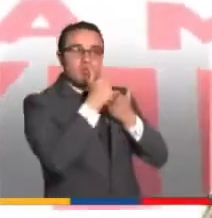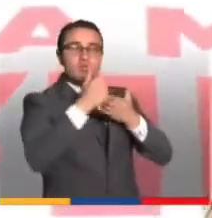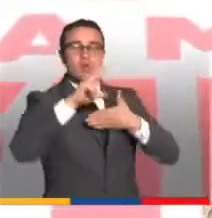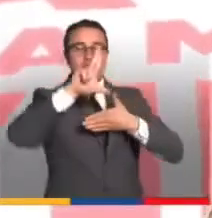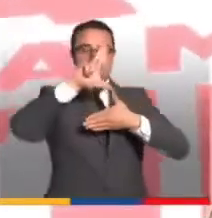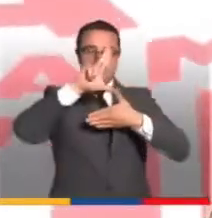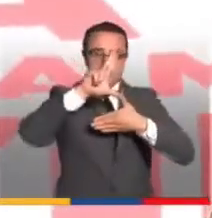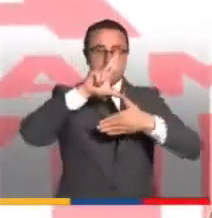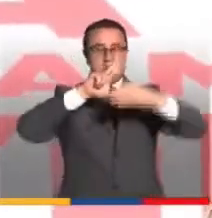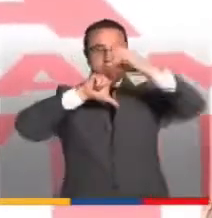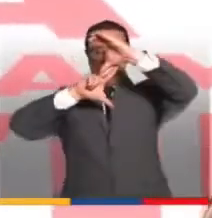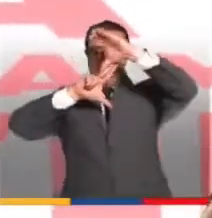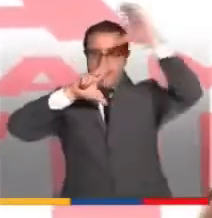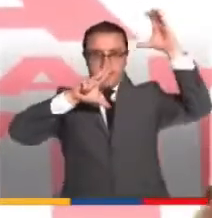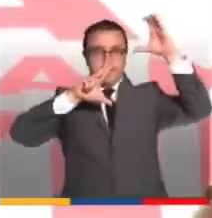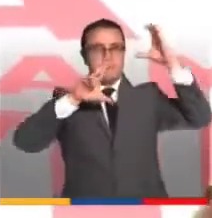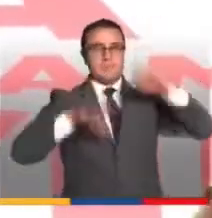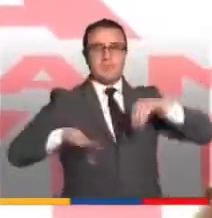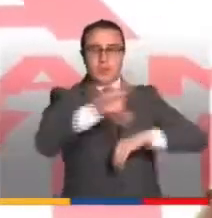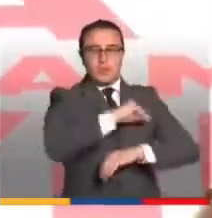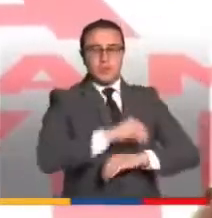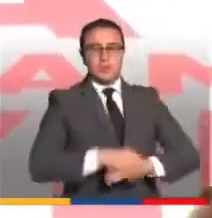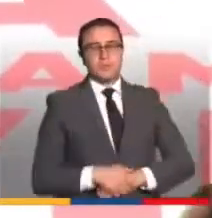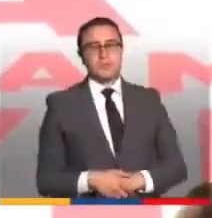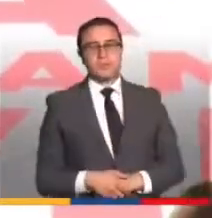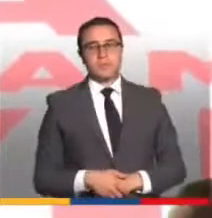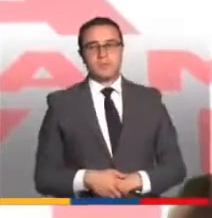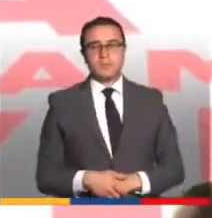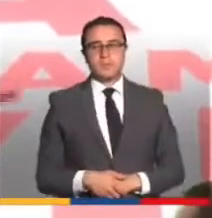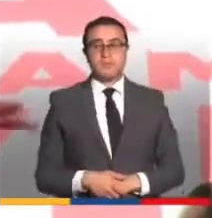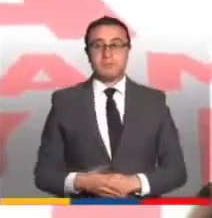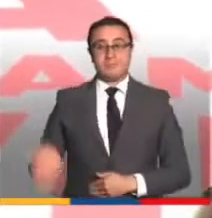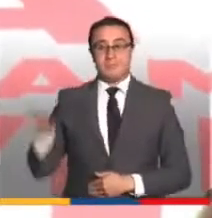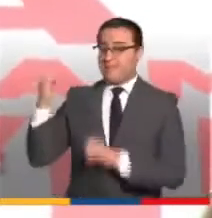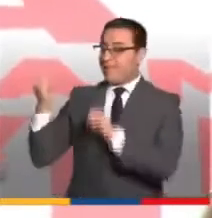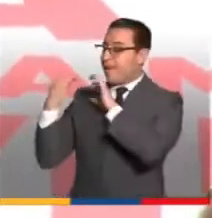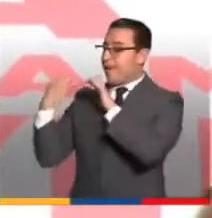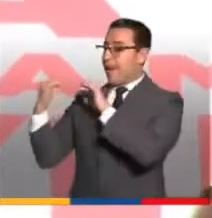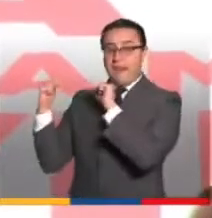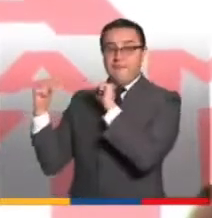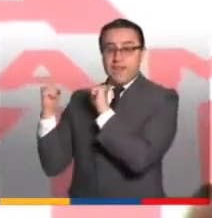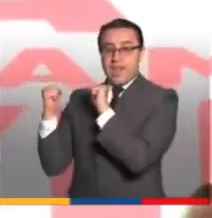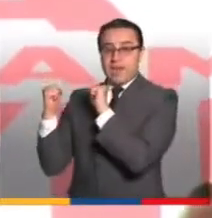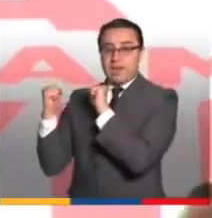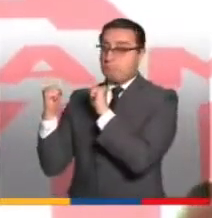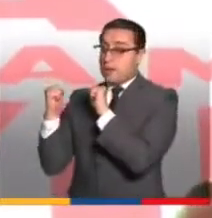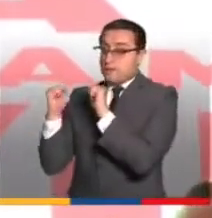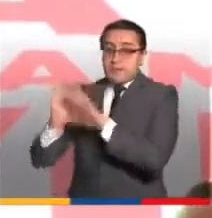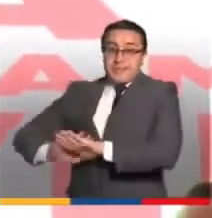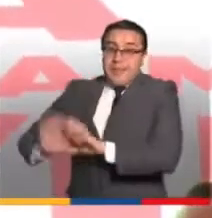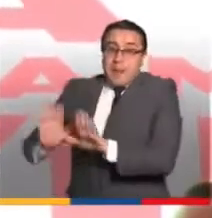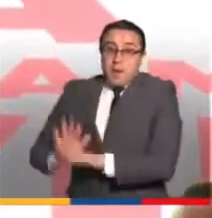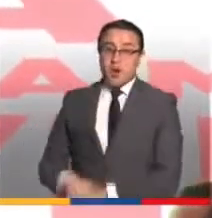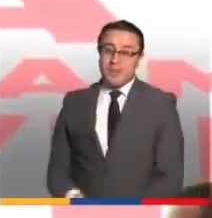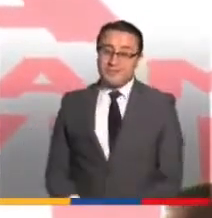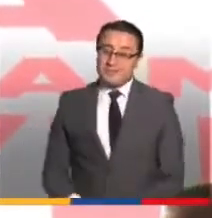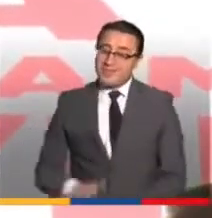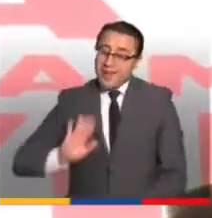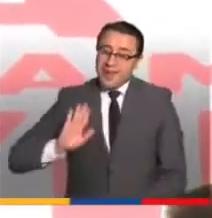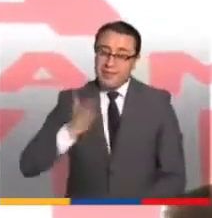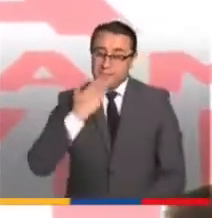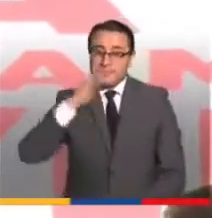todo. Que los ecos de la Guerra Fría ya se acabaron. Que tenemos